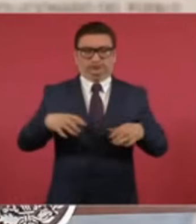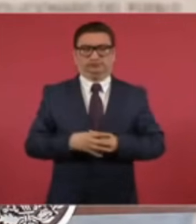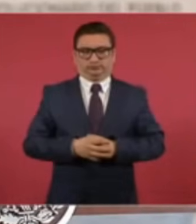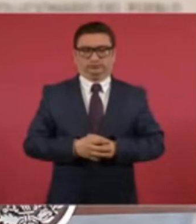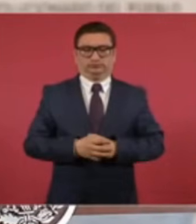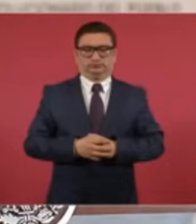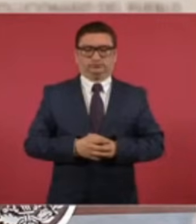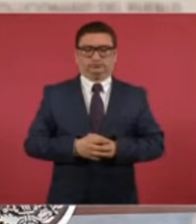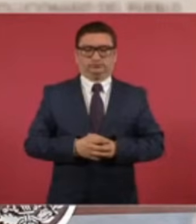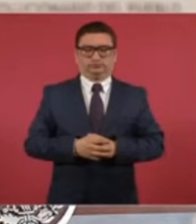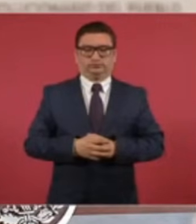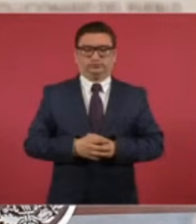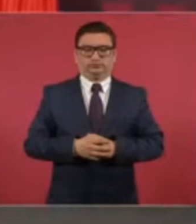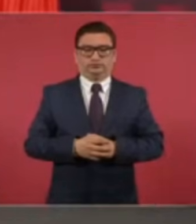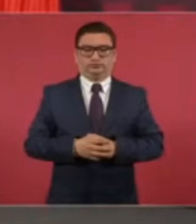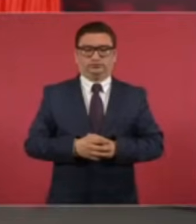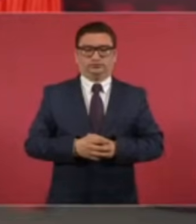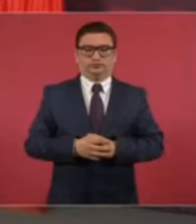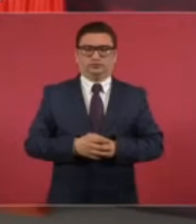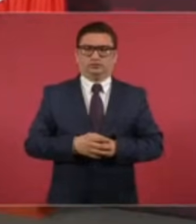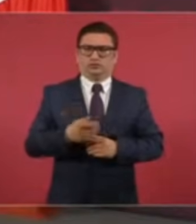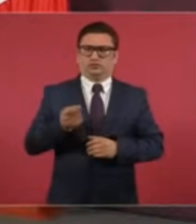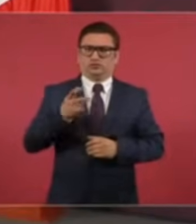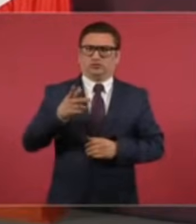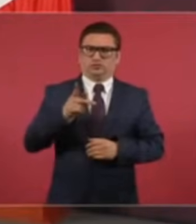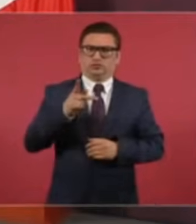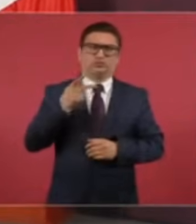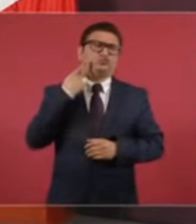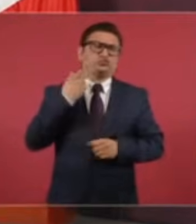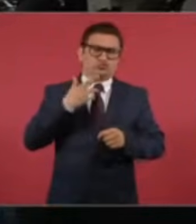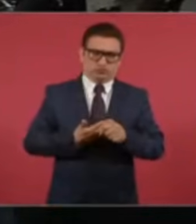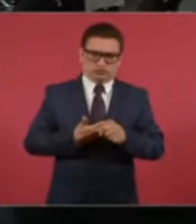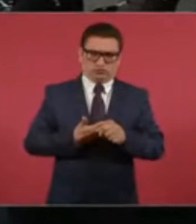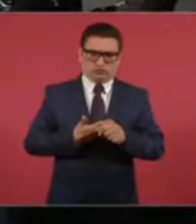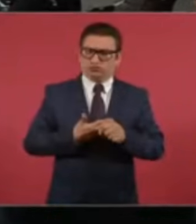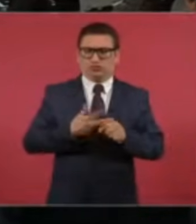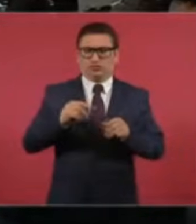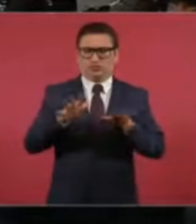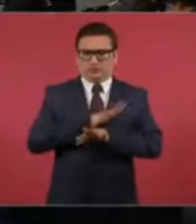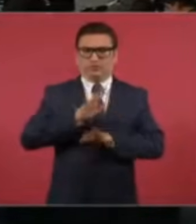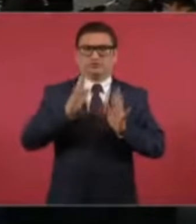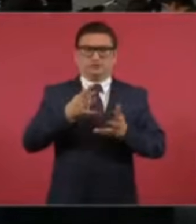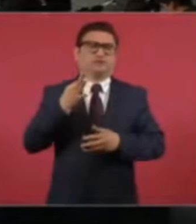¿O todavía se le sigue llamando procuradores? No, fiscales. Fiscales. Y ahí la fiscalía. Sí.